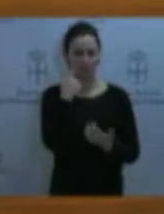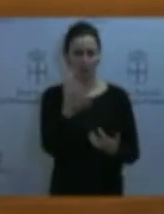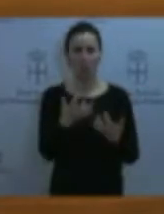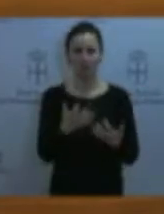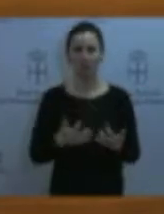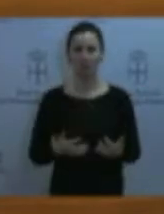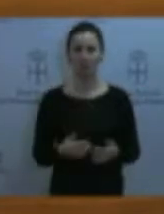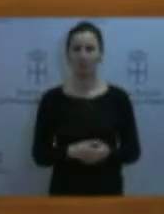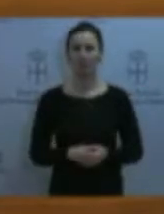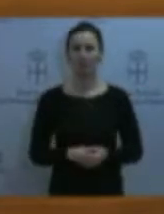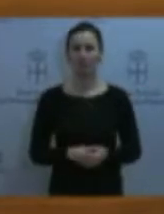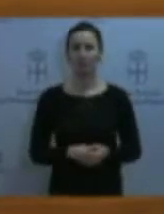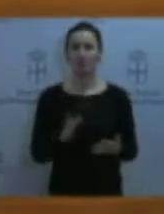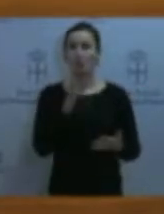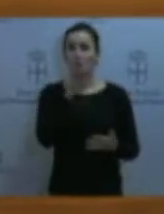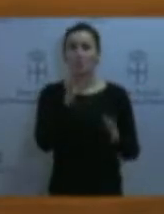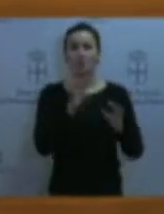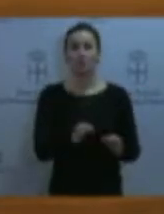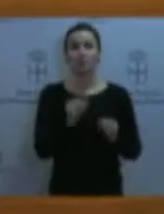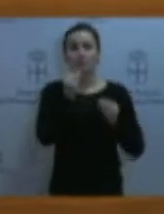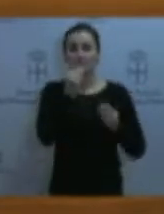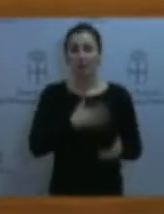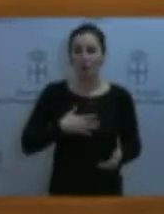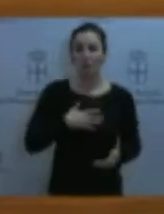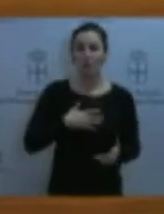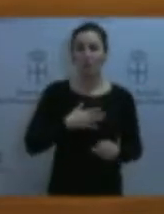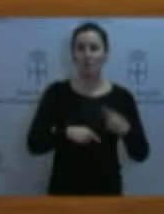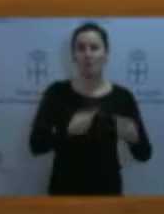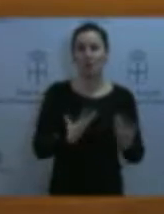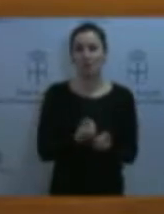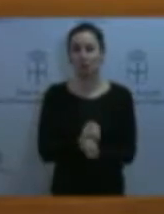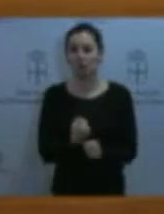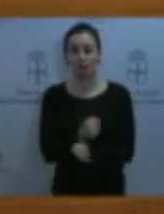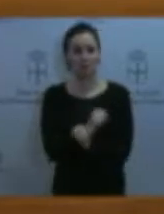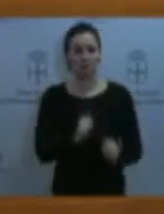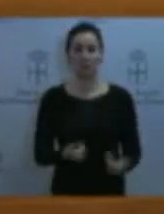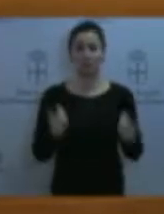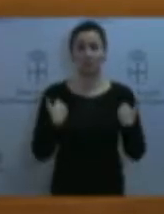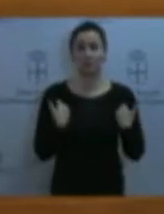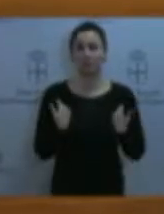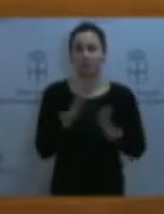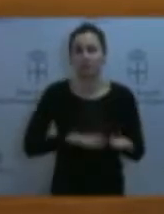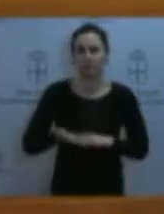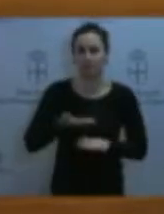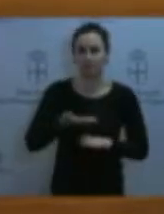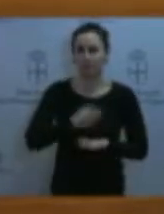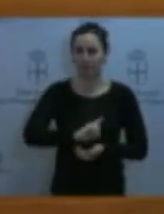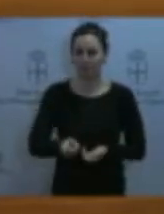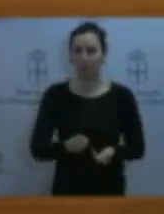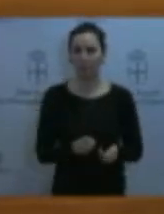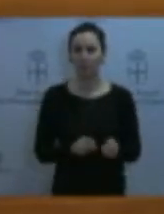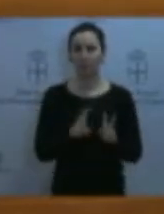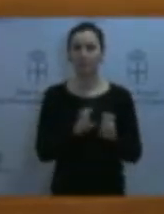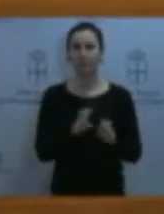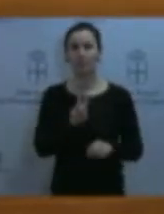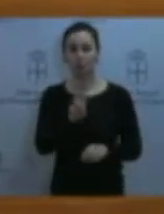adecuados para la conciliación, por ejemplo, la corresponsabilidad. El título 2 se refiere a la representación y a la participación de las mujeres, tanto